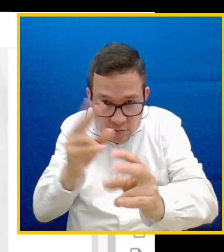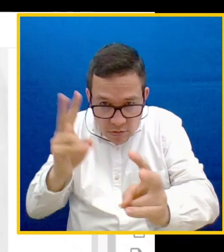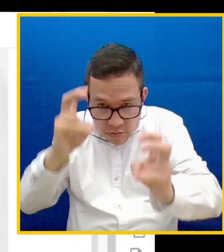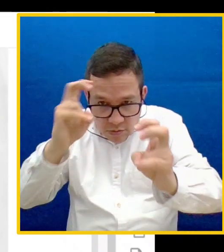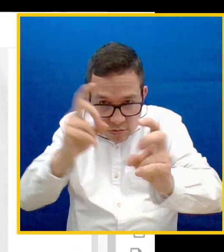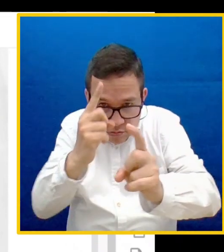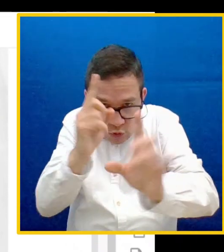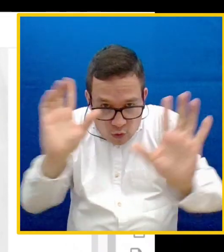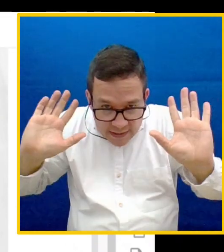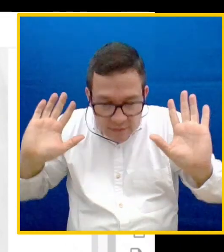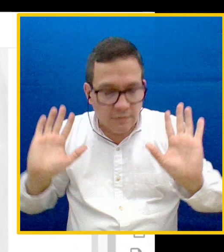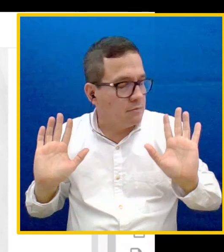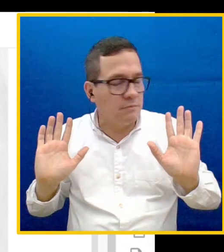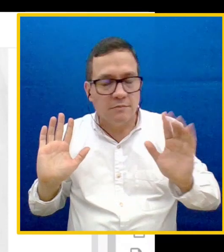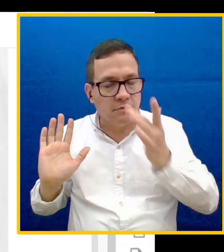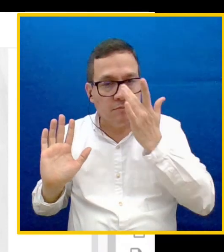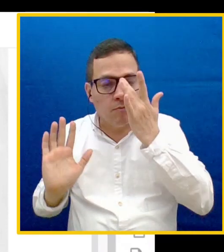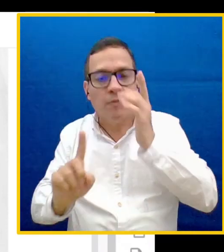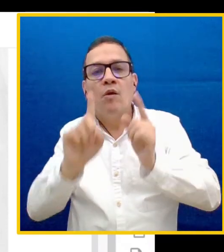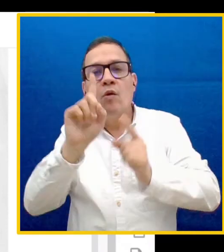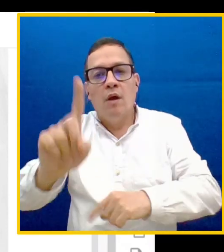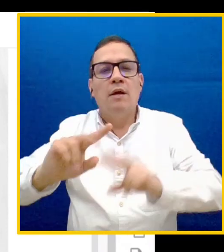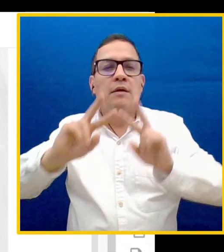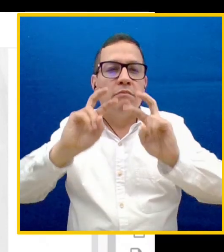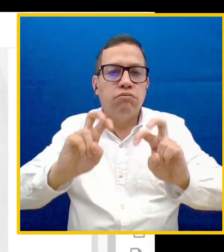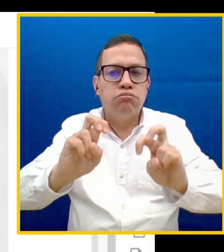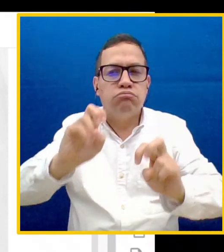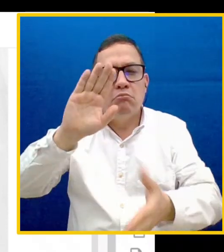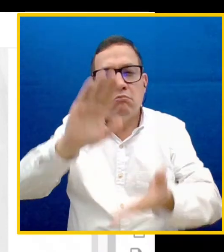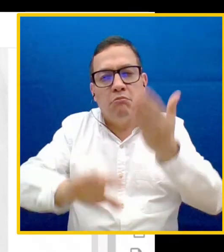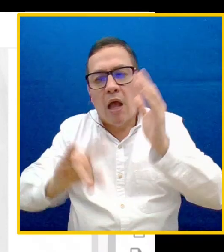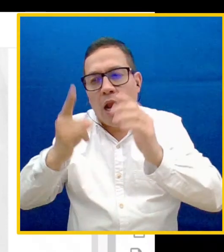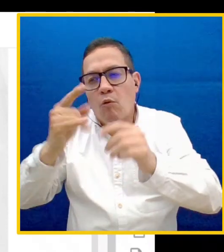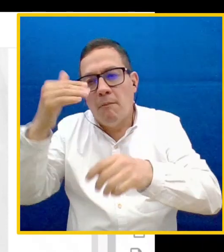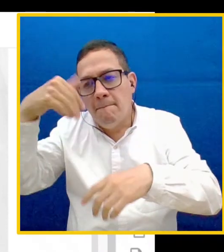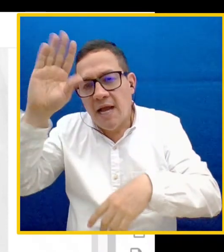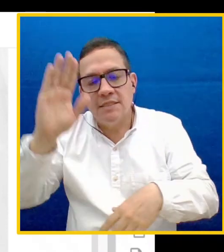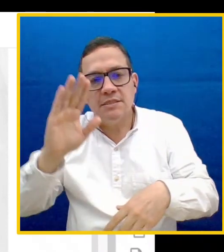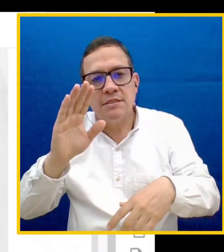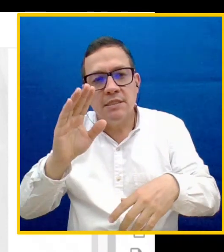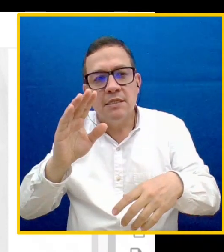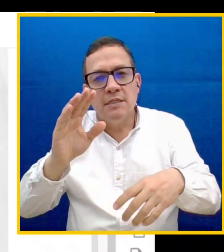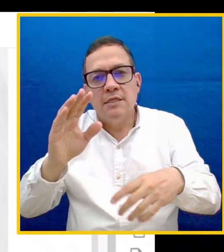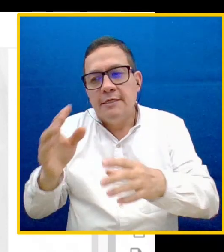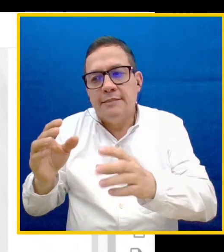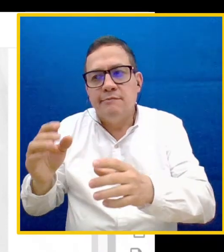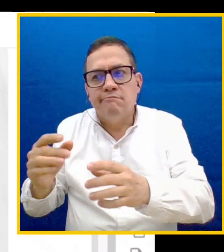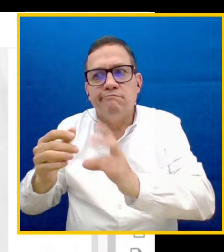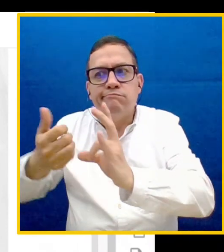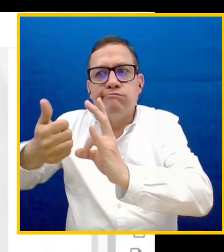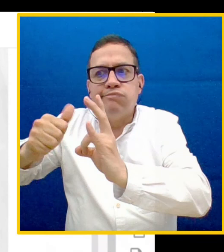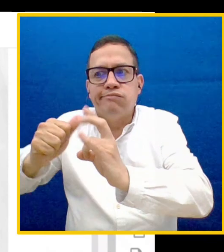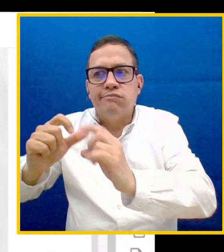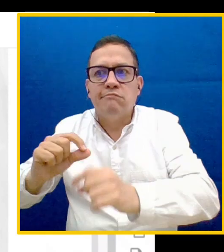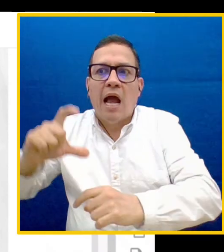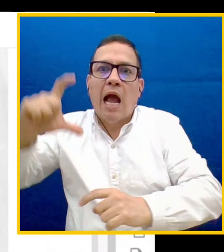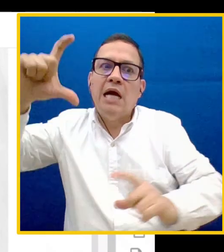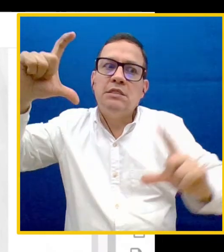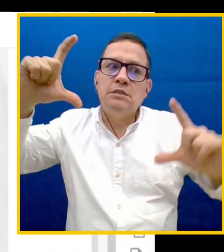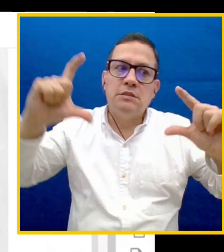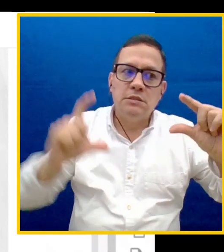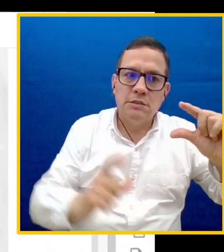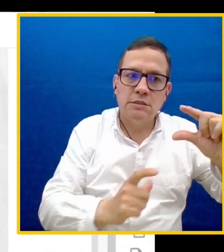Una investigación puede ser más cualitativa que cuantitativa o viceversa, dependiendo de las